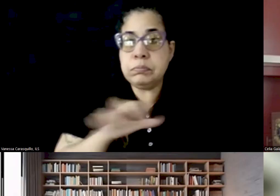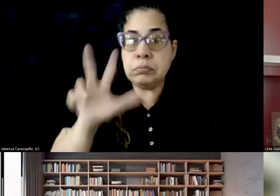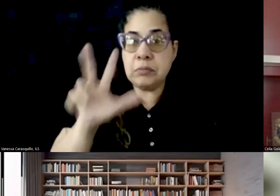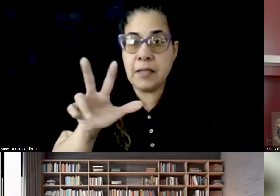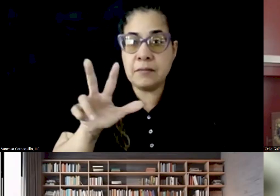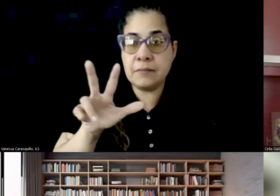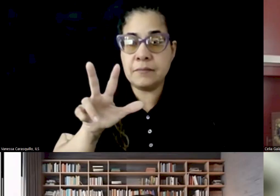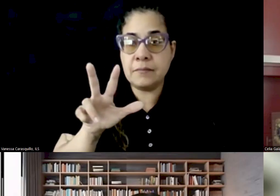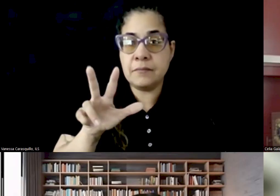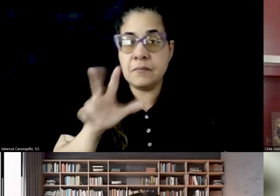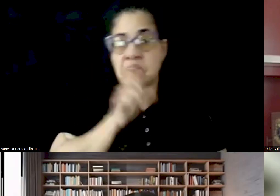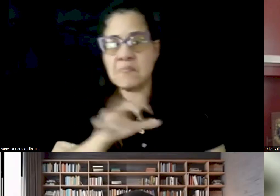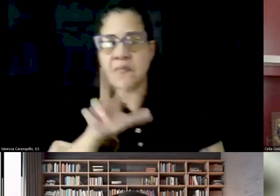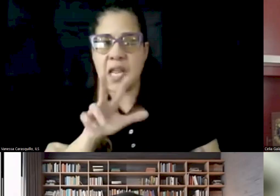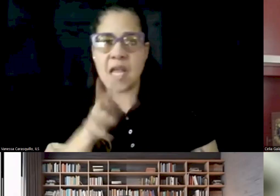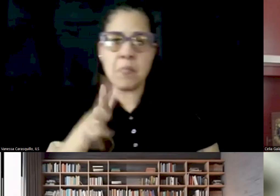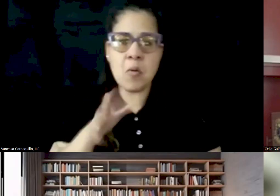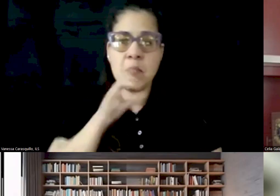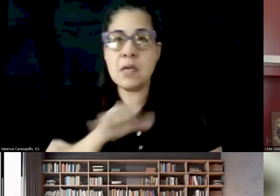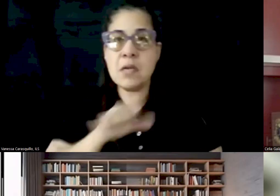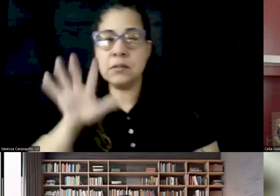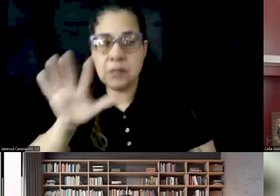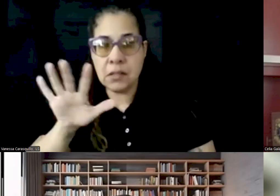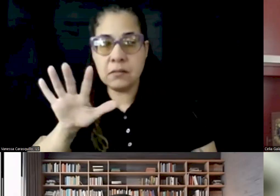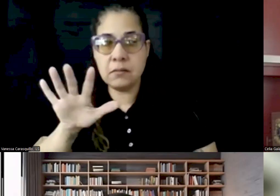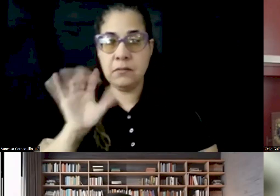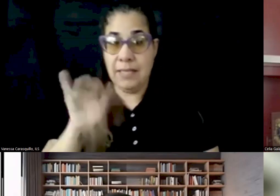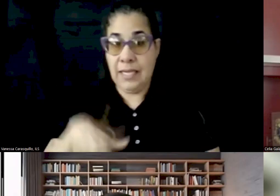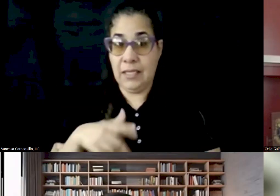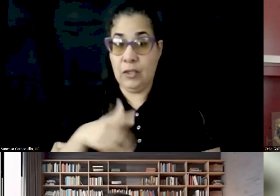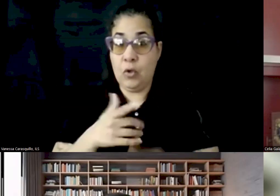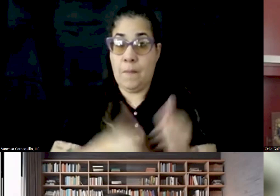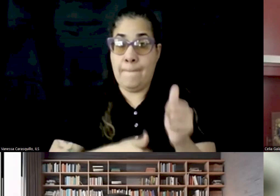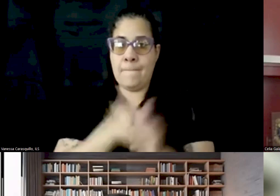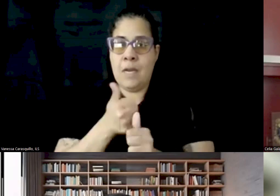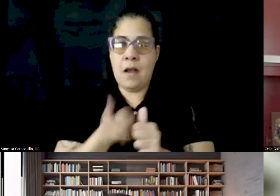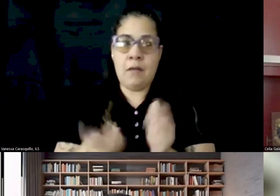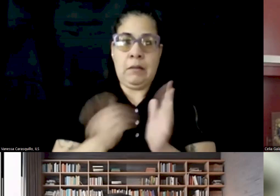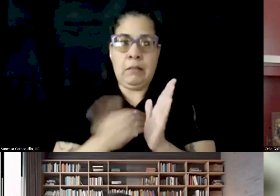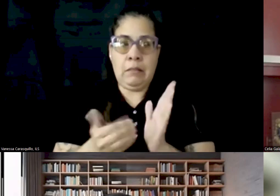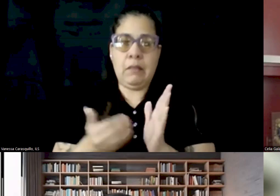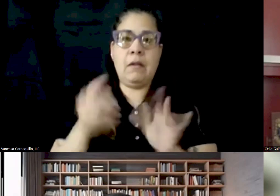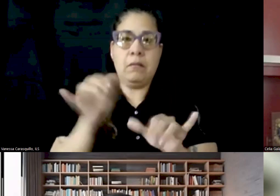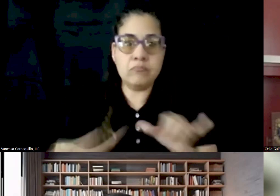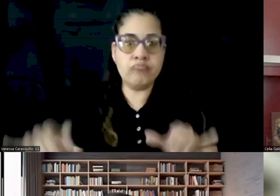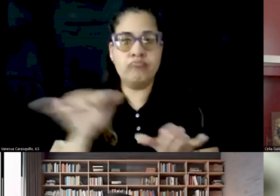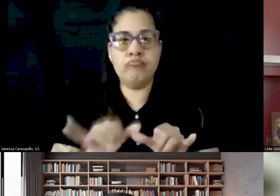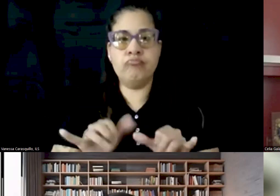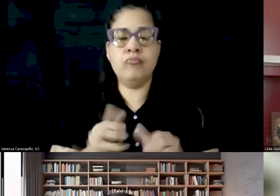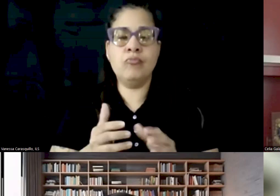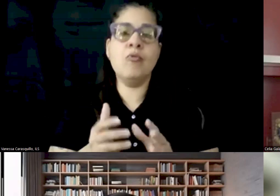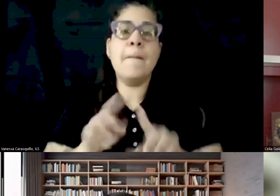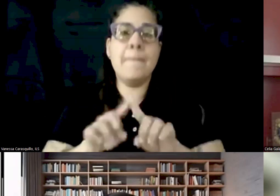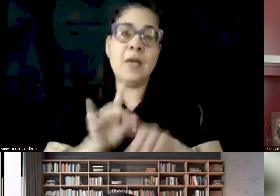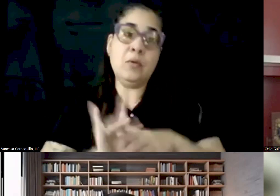tan temprano como 3, 5 años de edad. Esto no es lo más frecuente, pero sí hay medicamentos que se pueden utilizar tan temprano como